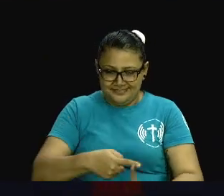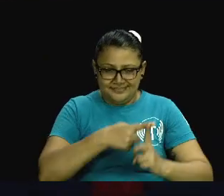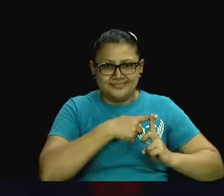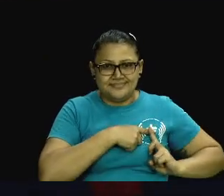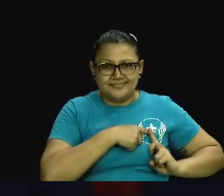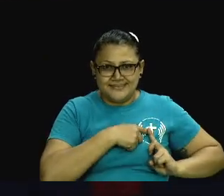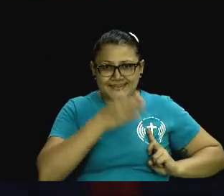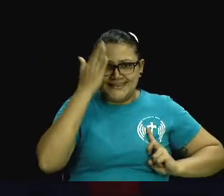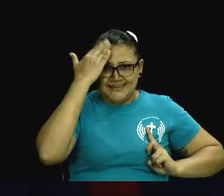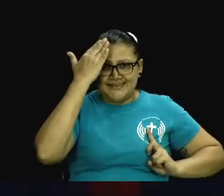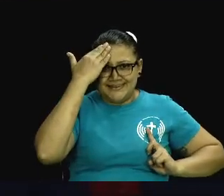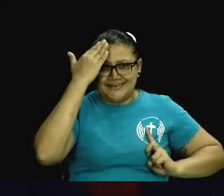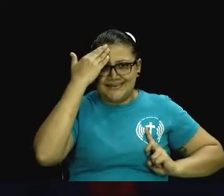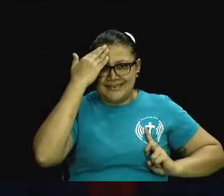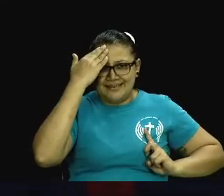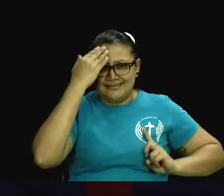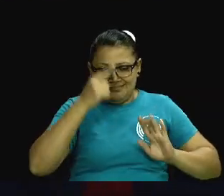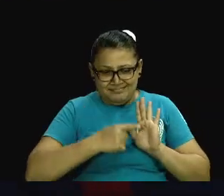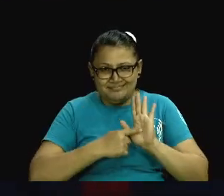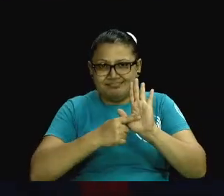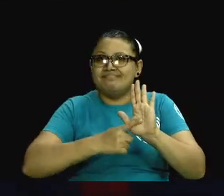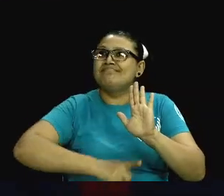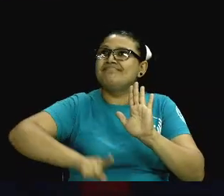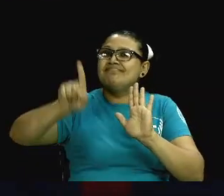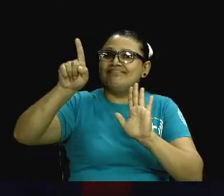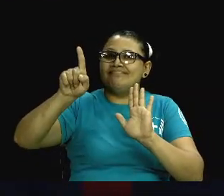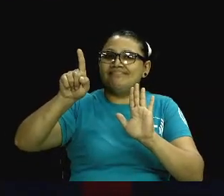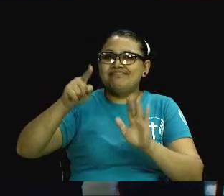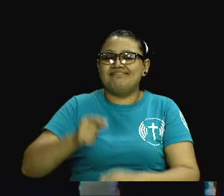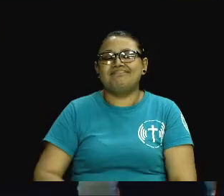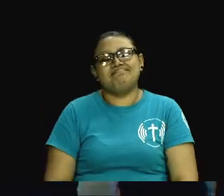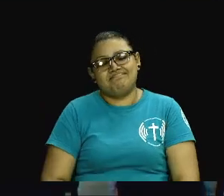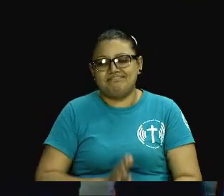manifiesta en los pequeños detalles inclinemos nuestro rostro vamos a orar